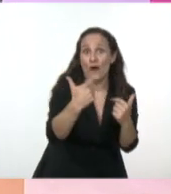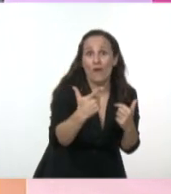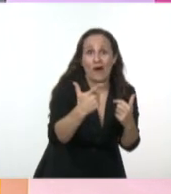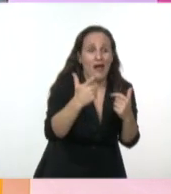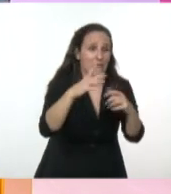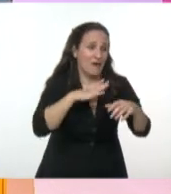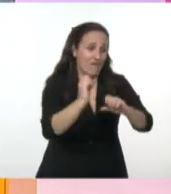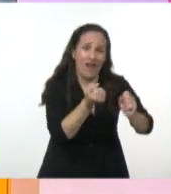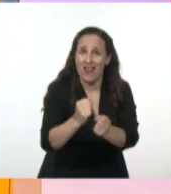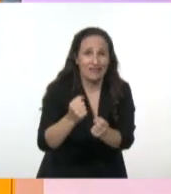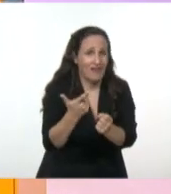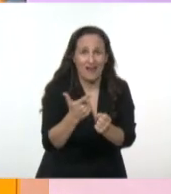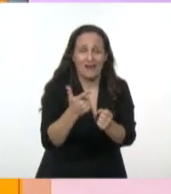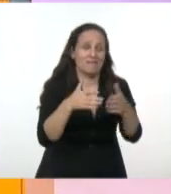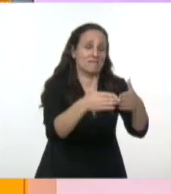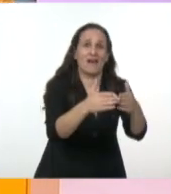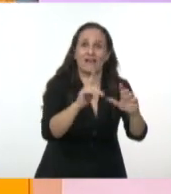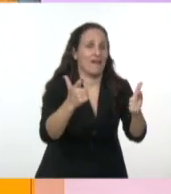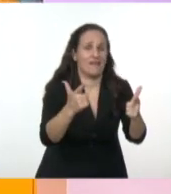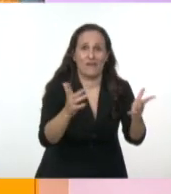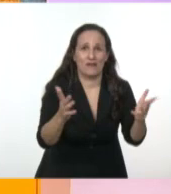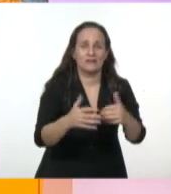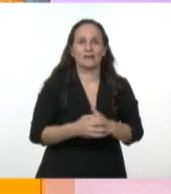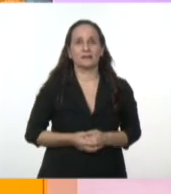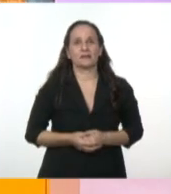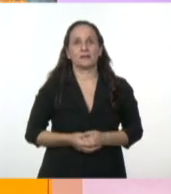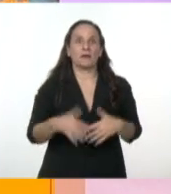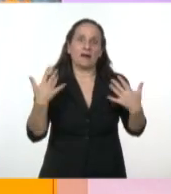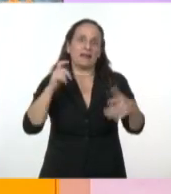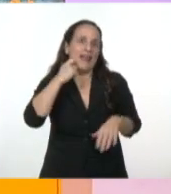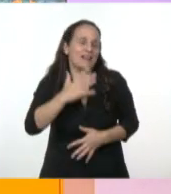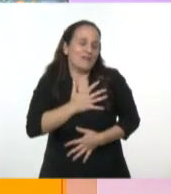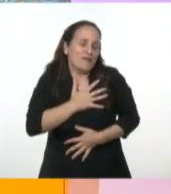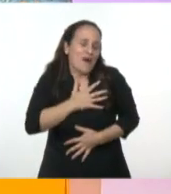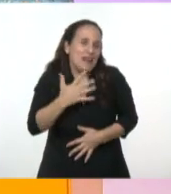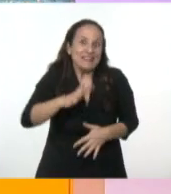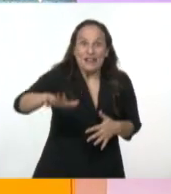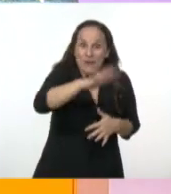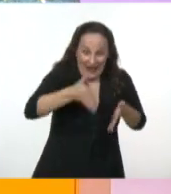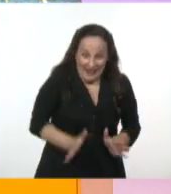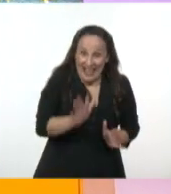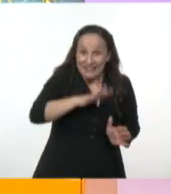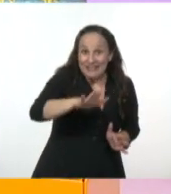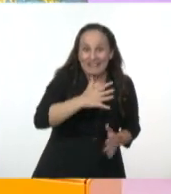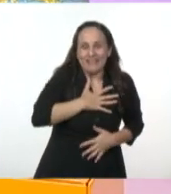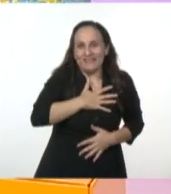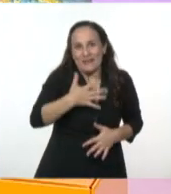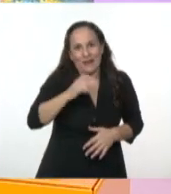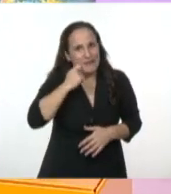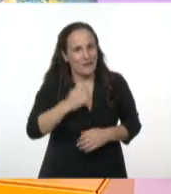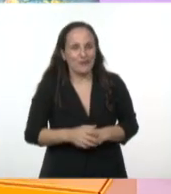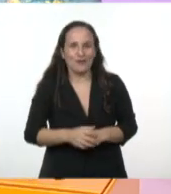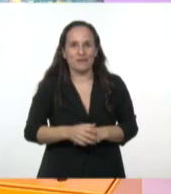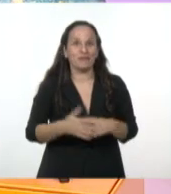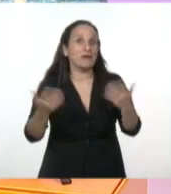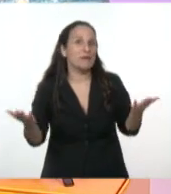los remos, me falta la barca. ¡Ay, qué lindo amar así el lugar en el que naciste, ¿no? Bueno, hermoso. Se nos terminó